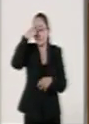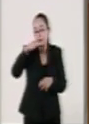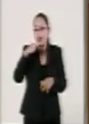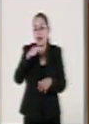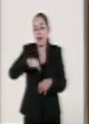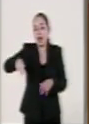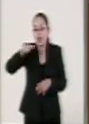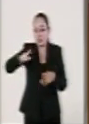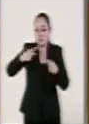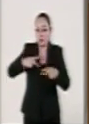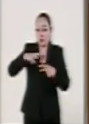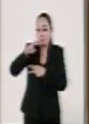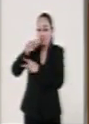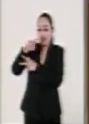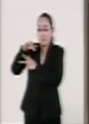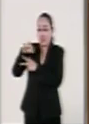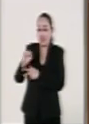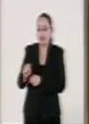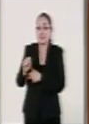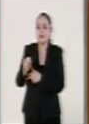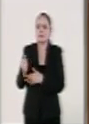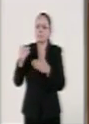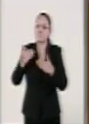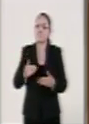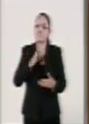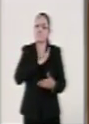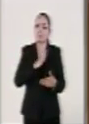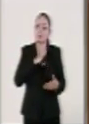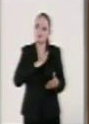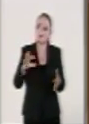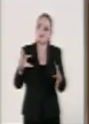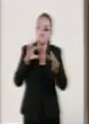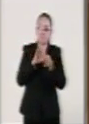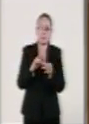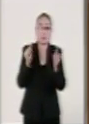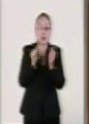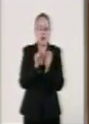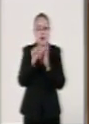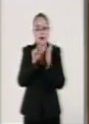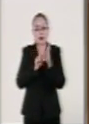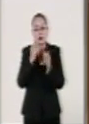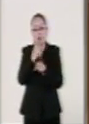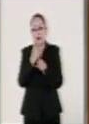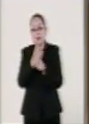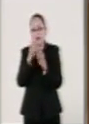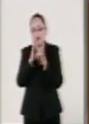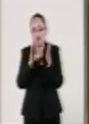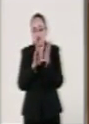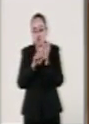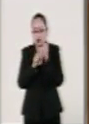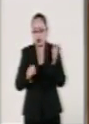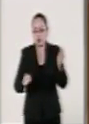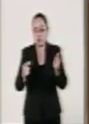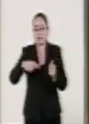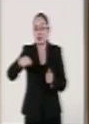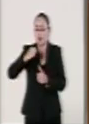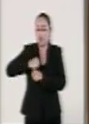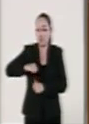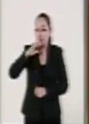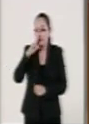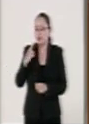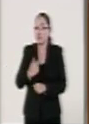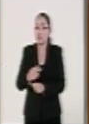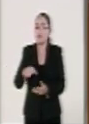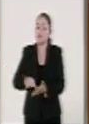las víctimas, de conformidad con el dispositivo primero constitucional, todas las autoridades en